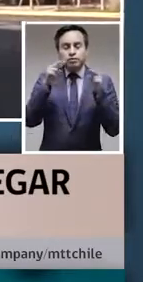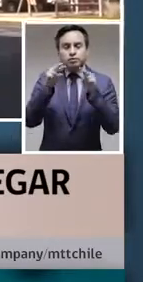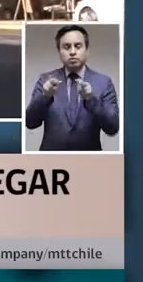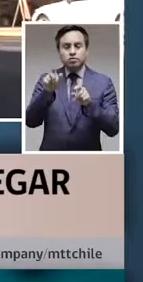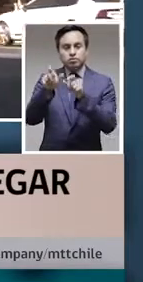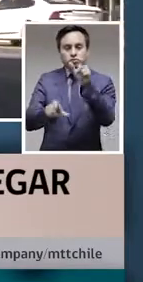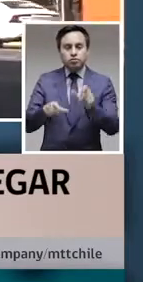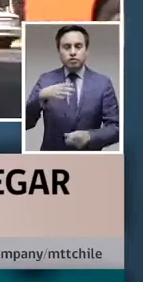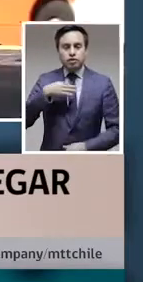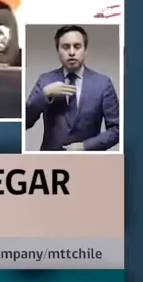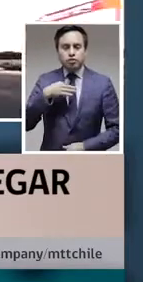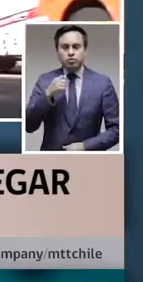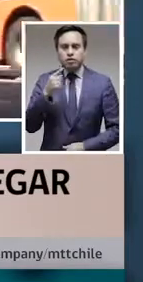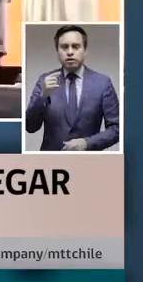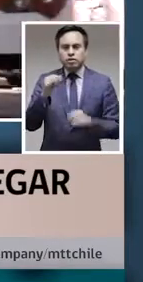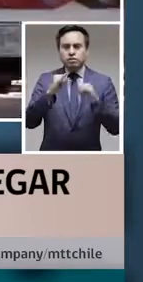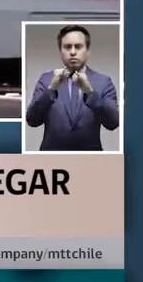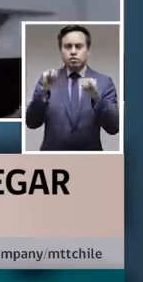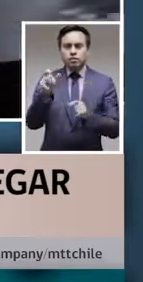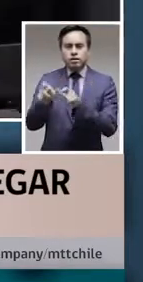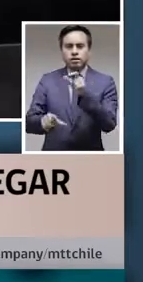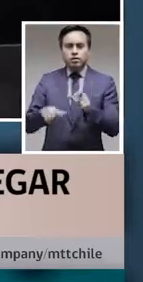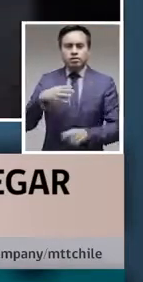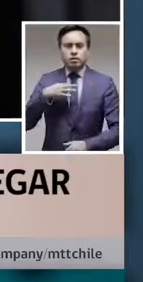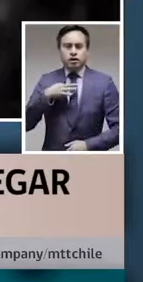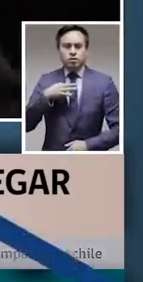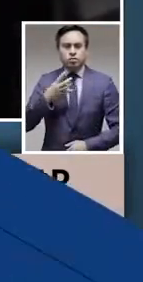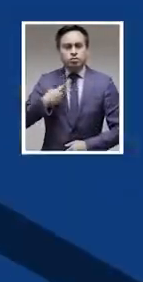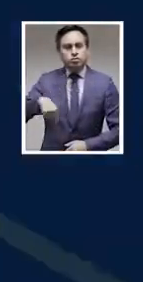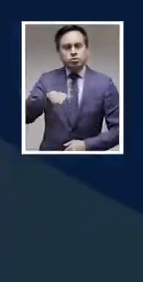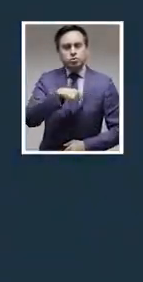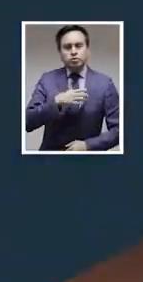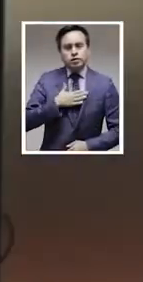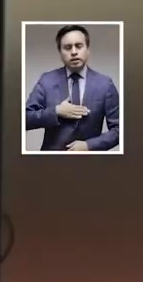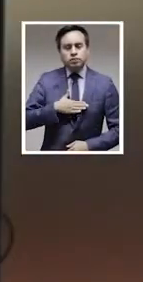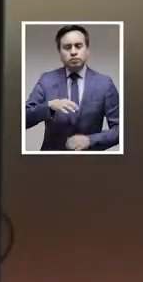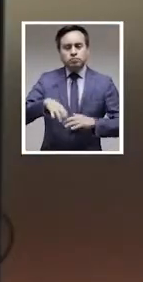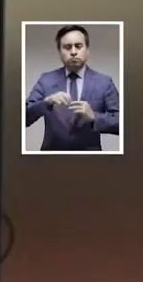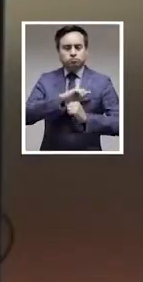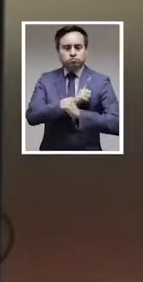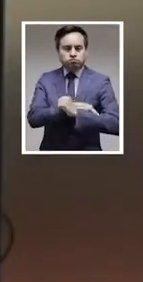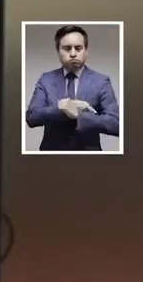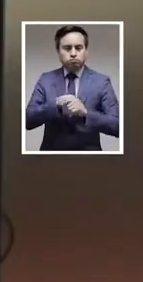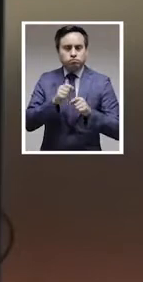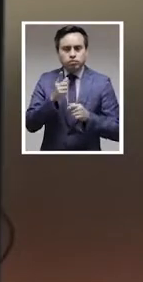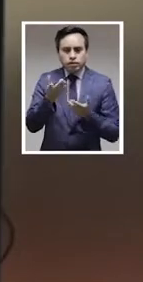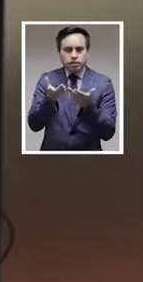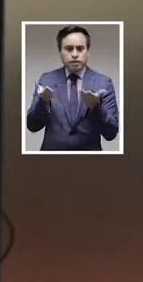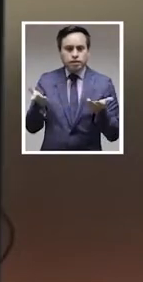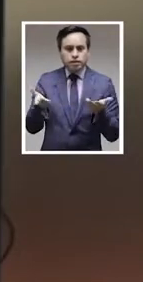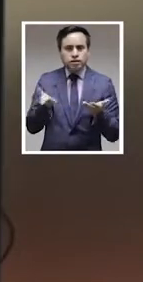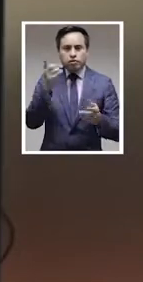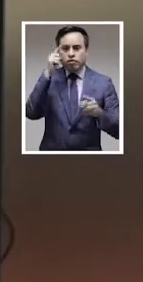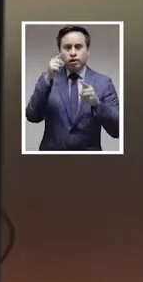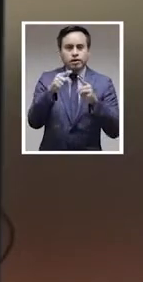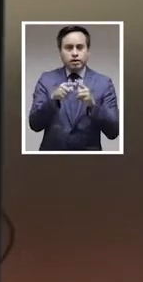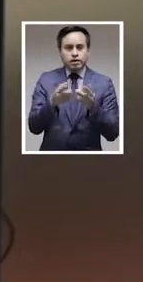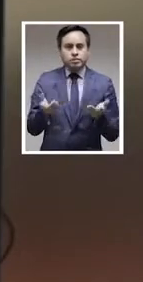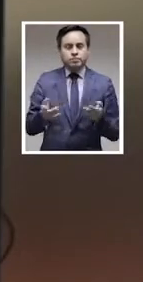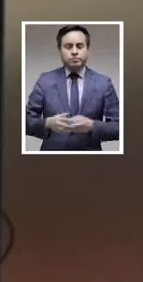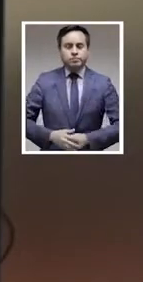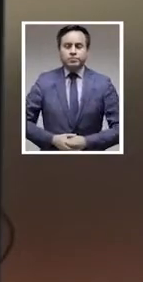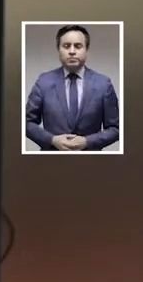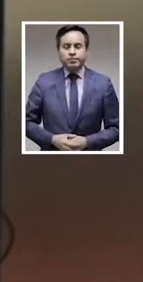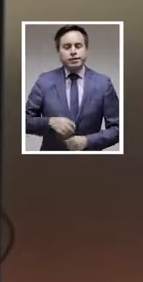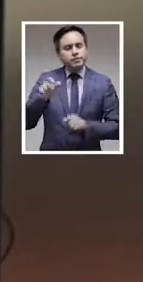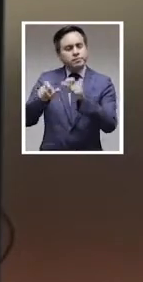de los ciudadanos. ¿Qué tipo de ciudadano es el que nosotros queremos fortalecer? ¿A qué objetivo